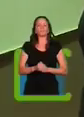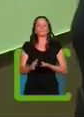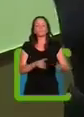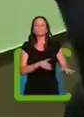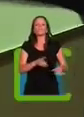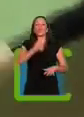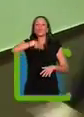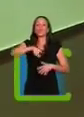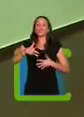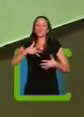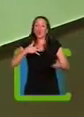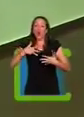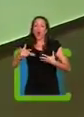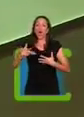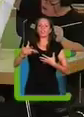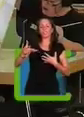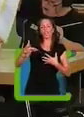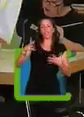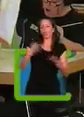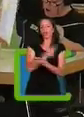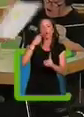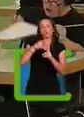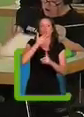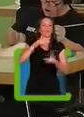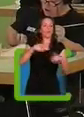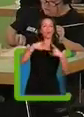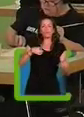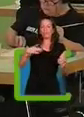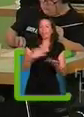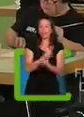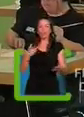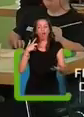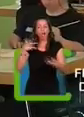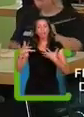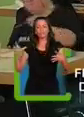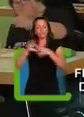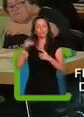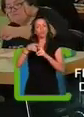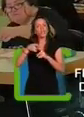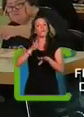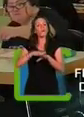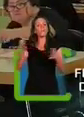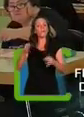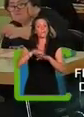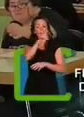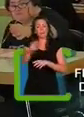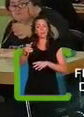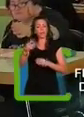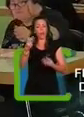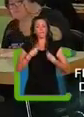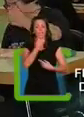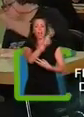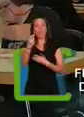Utilizamos las artes escénicas y la música y todo lo que tiene que ver con las artes para favorecer la calidad de vida, para